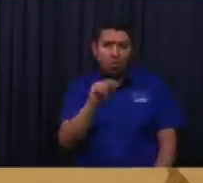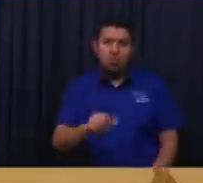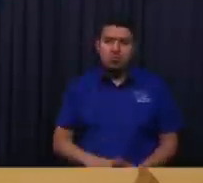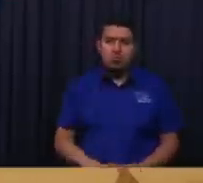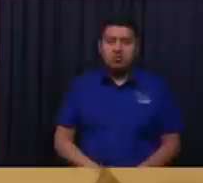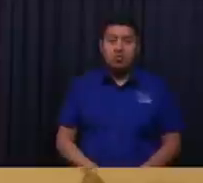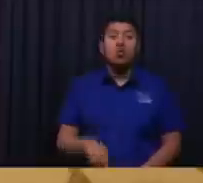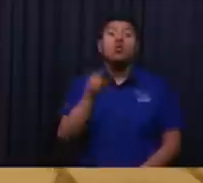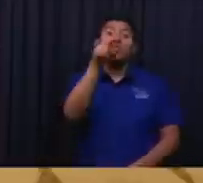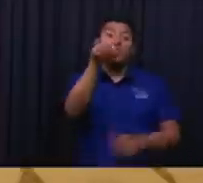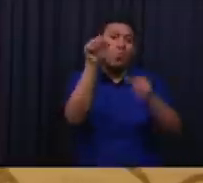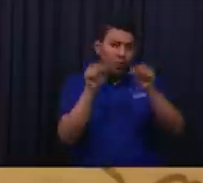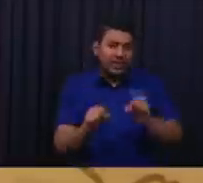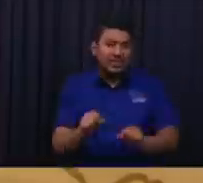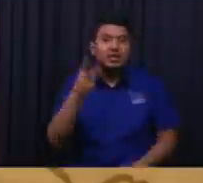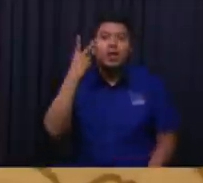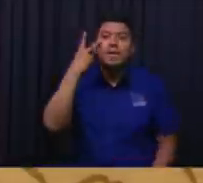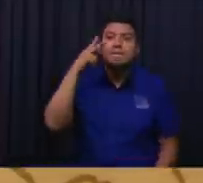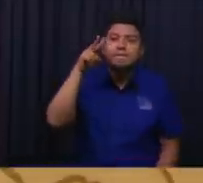pero mira.